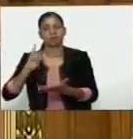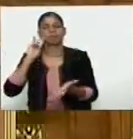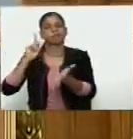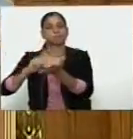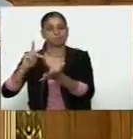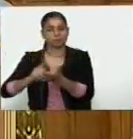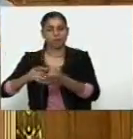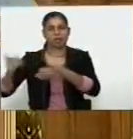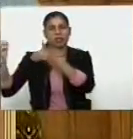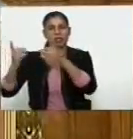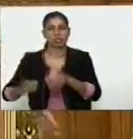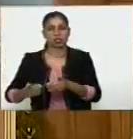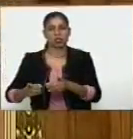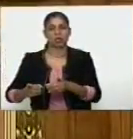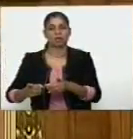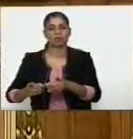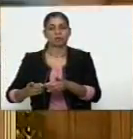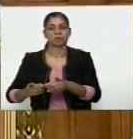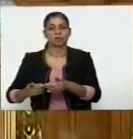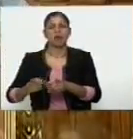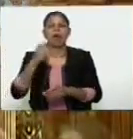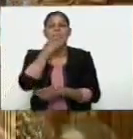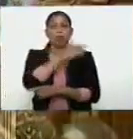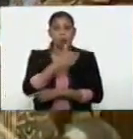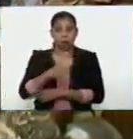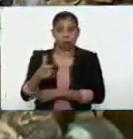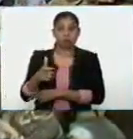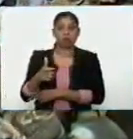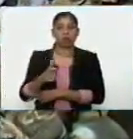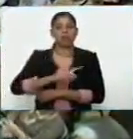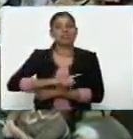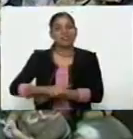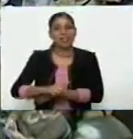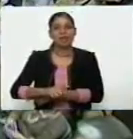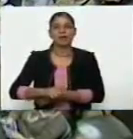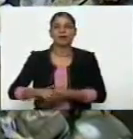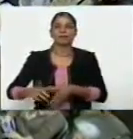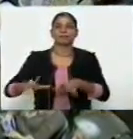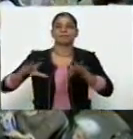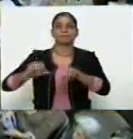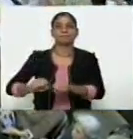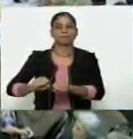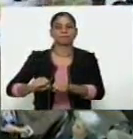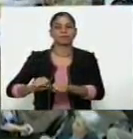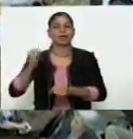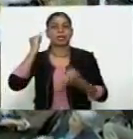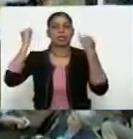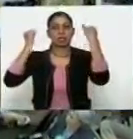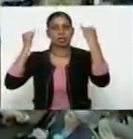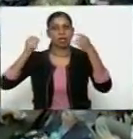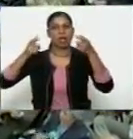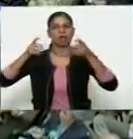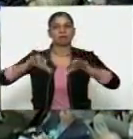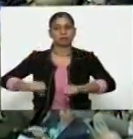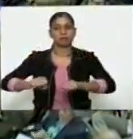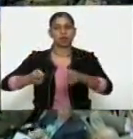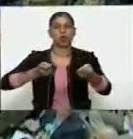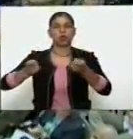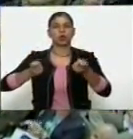y decisivo, en el cual el pueblo tiene que tomar definitivamente la iniciativa.